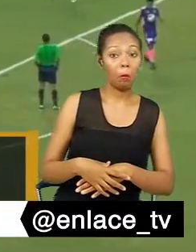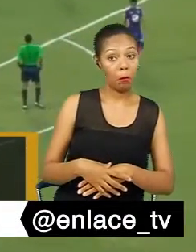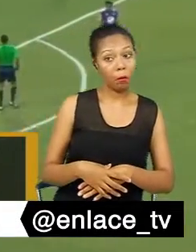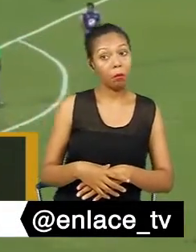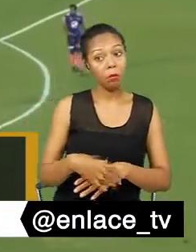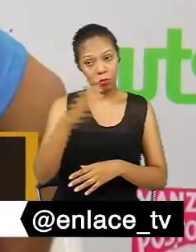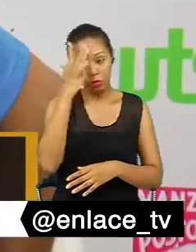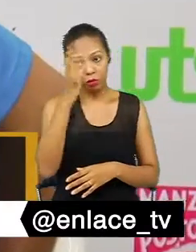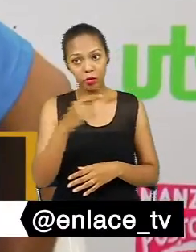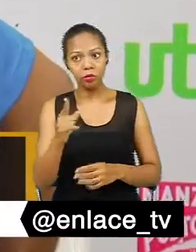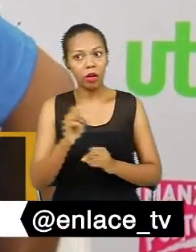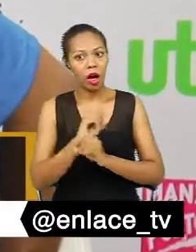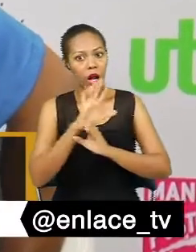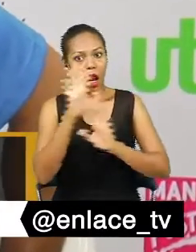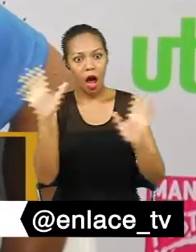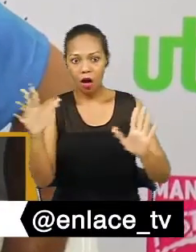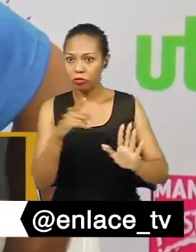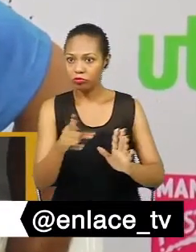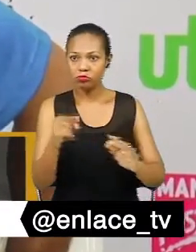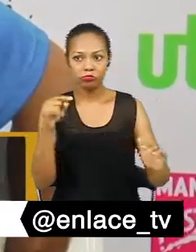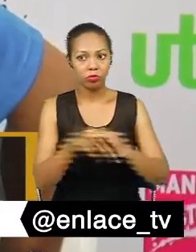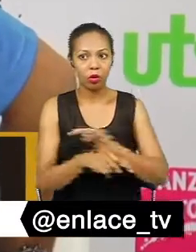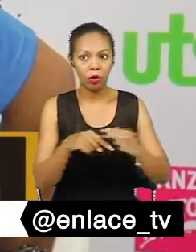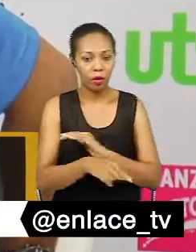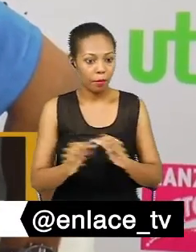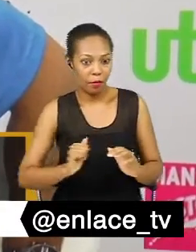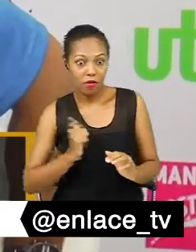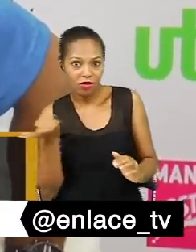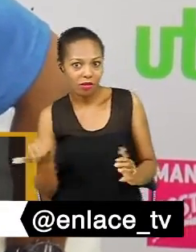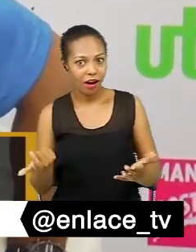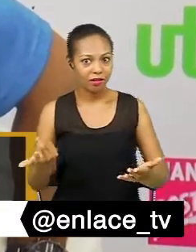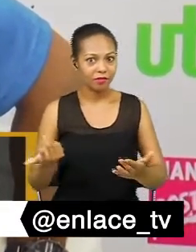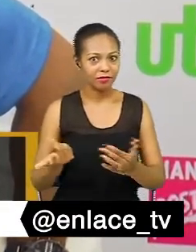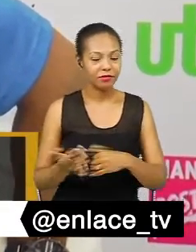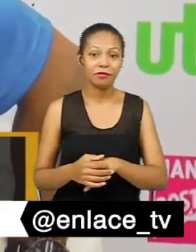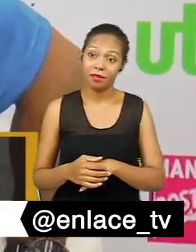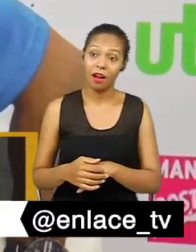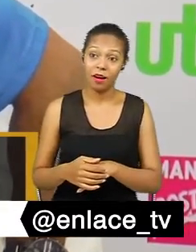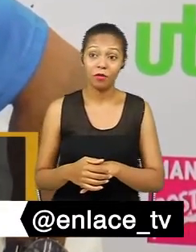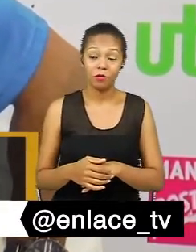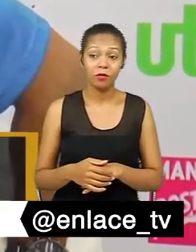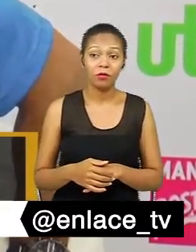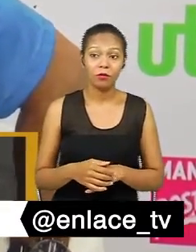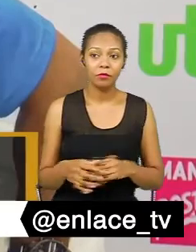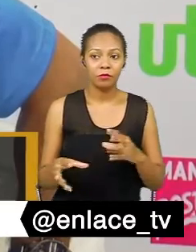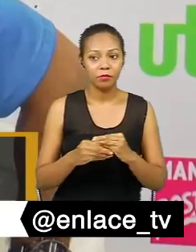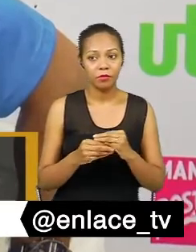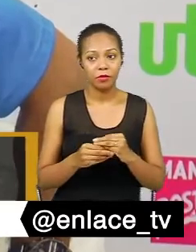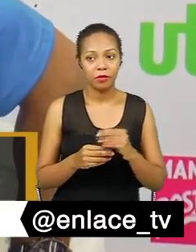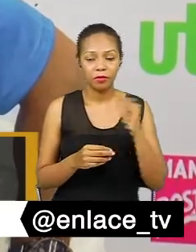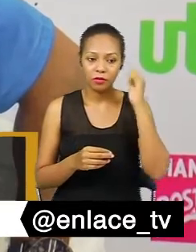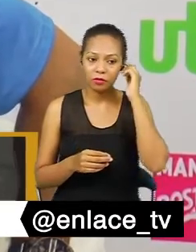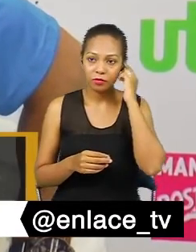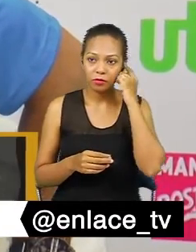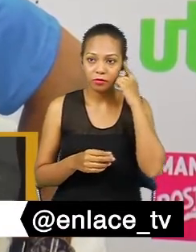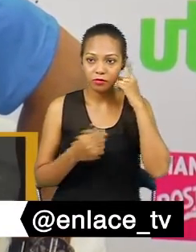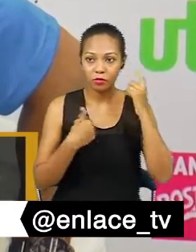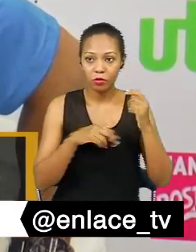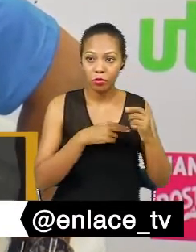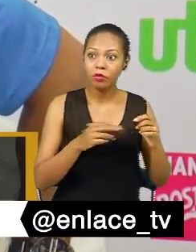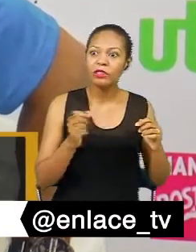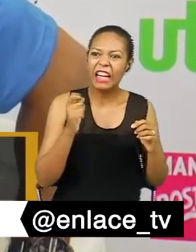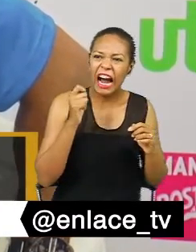fue más preciso con el balón, porque aprovechó más las opciones de gol, porque también cuando tuvimos para empatar y de